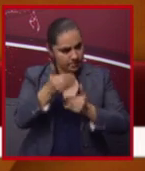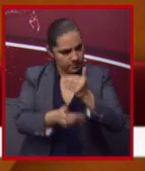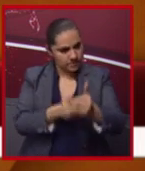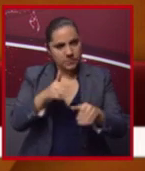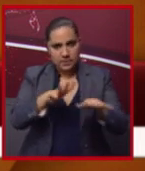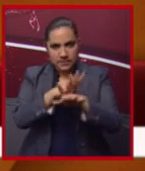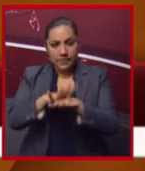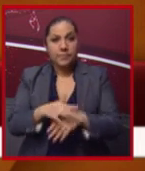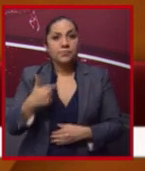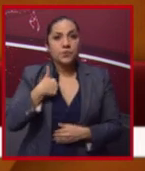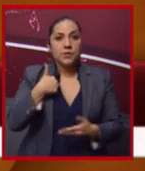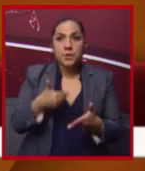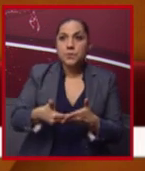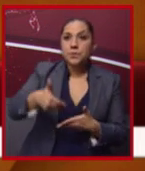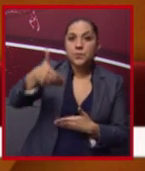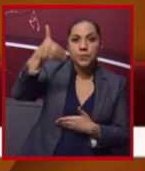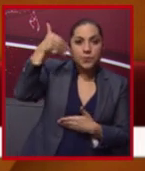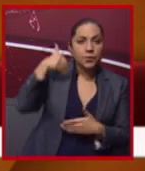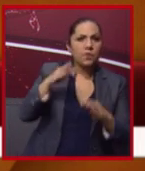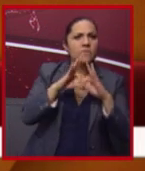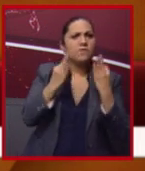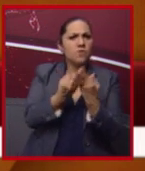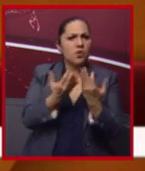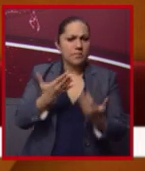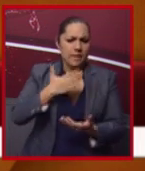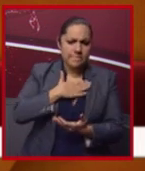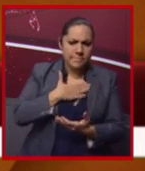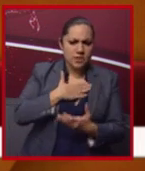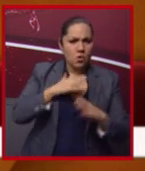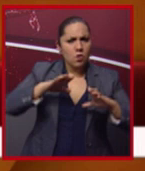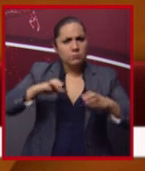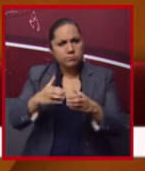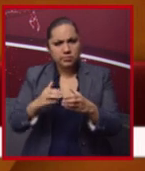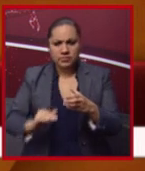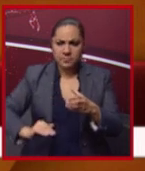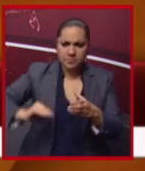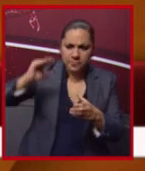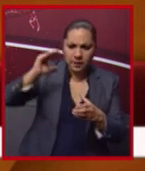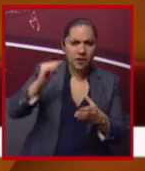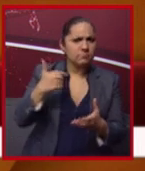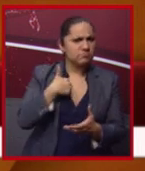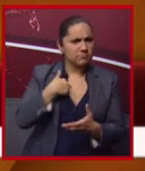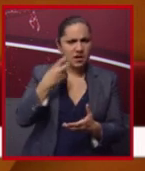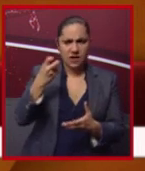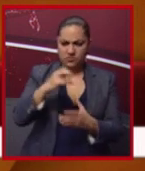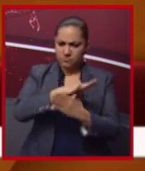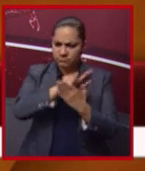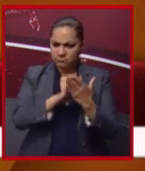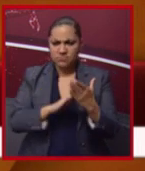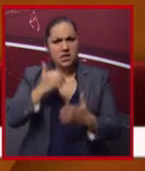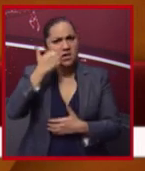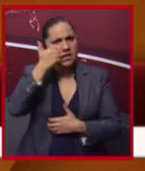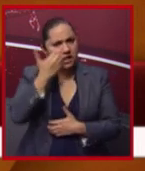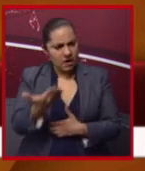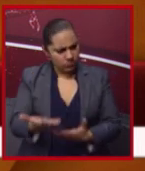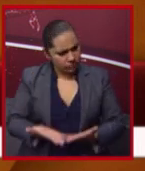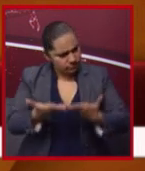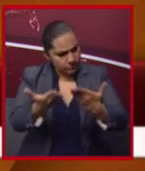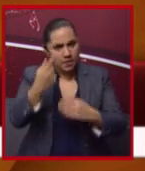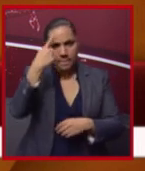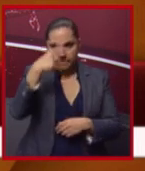y ajena a cualquier opulencia a invocar ante ustedes el espíritu de la Constitución de